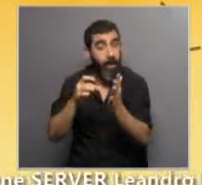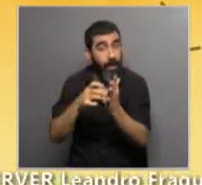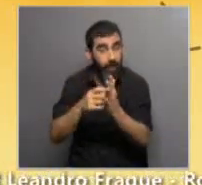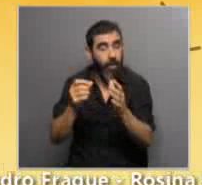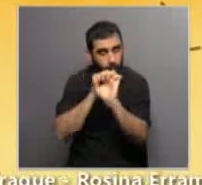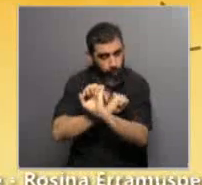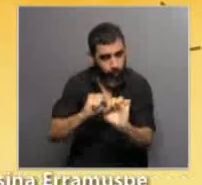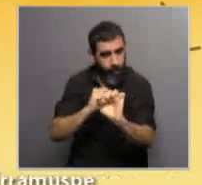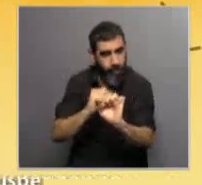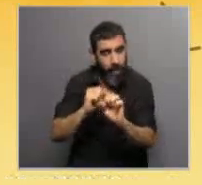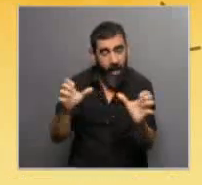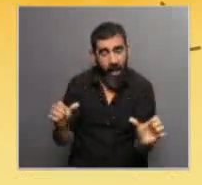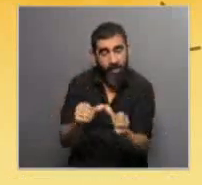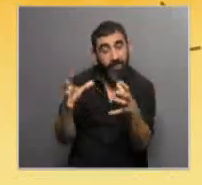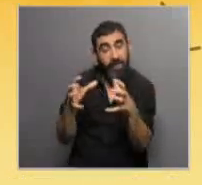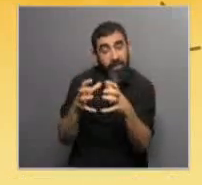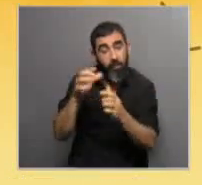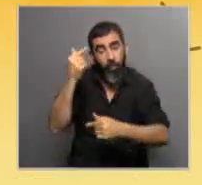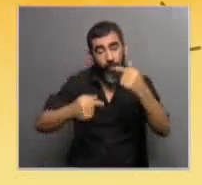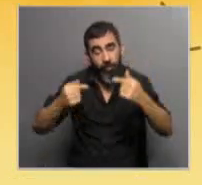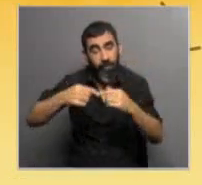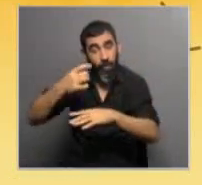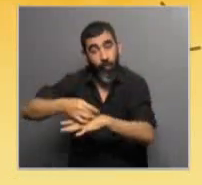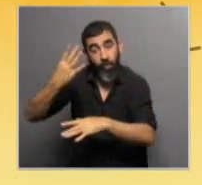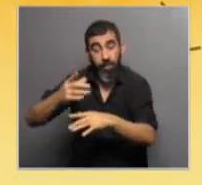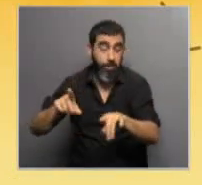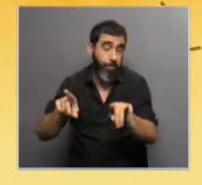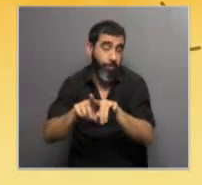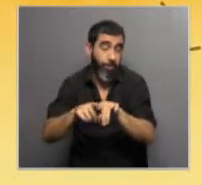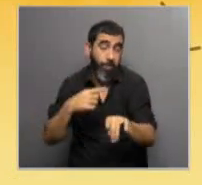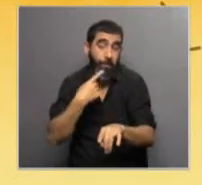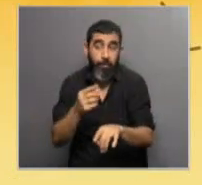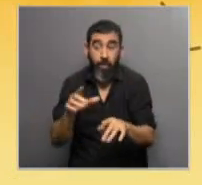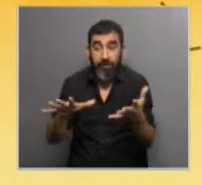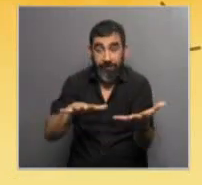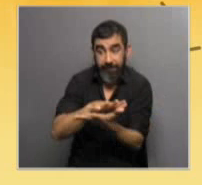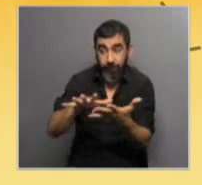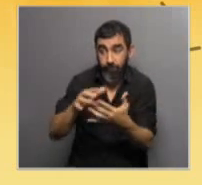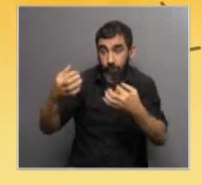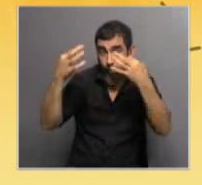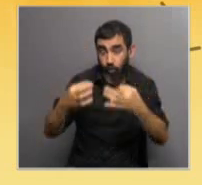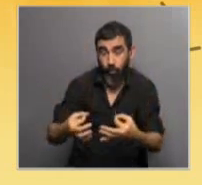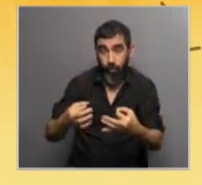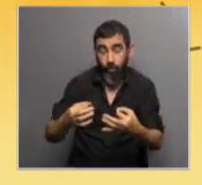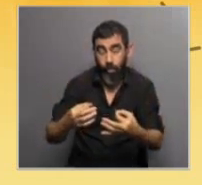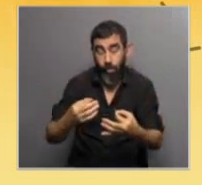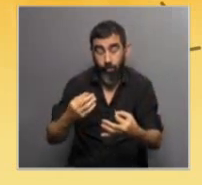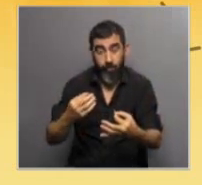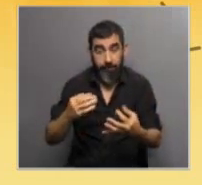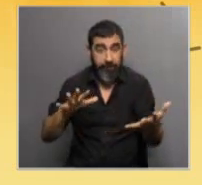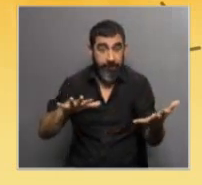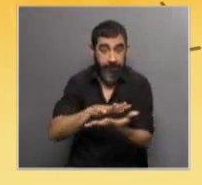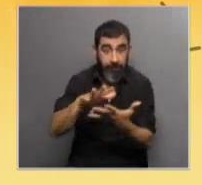formar equipos interdisciplinarios como el que se formó frente a una situación de total y